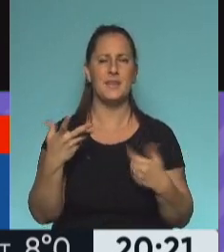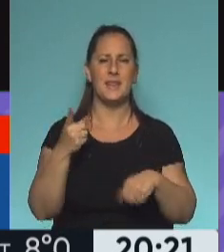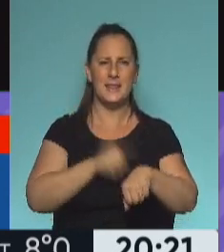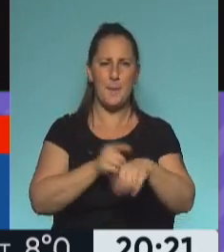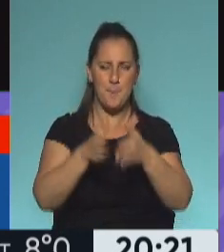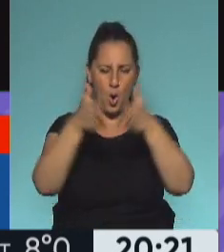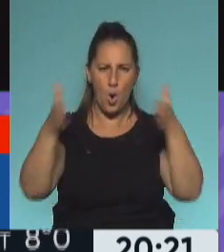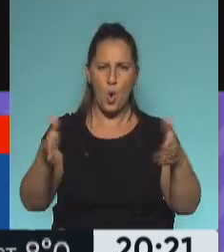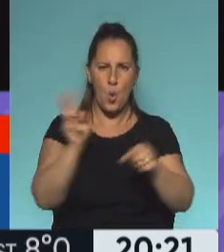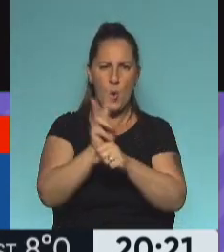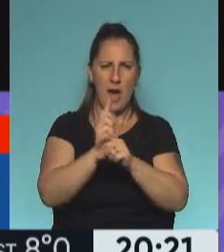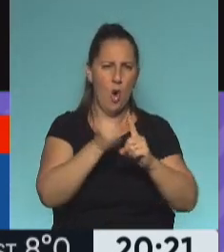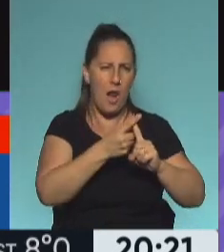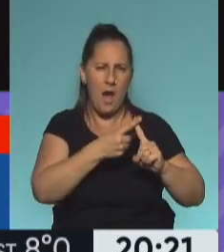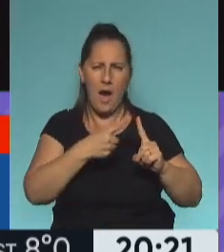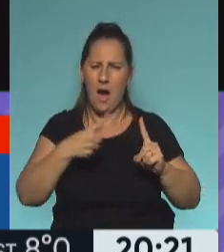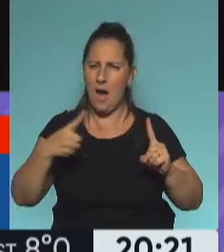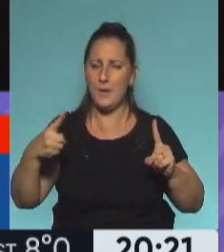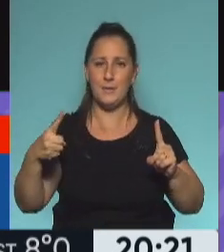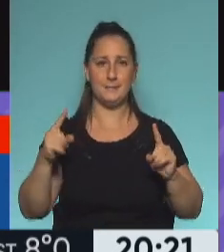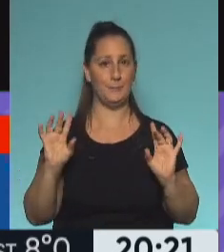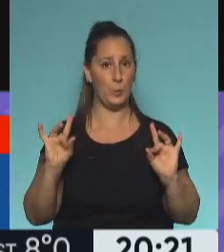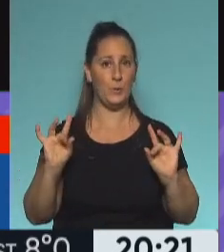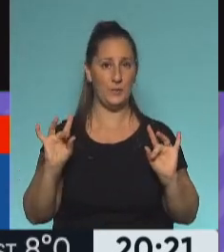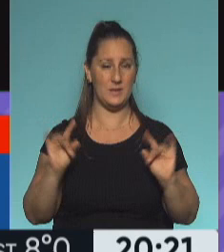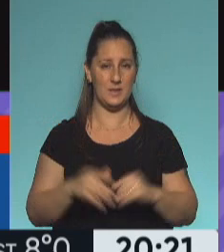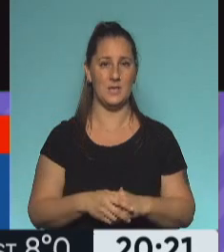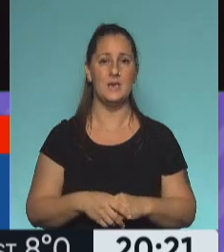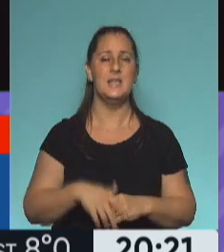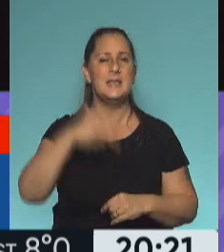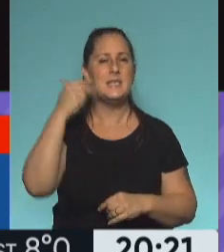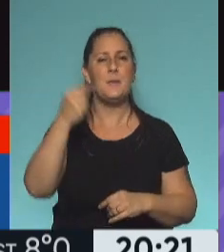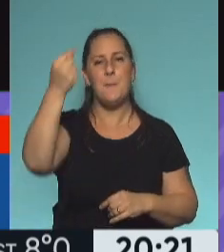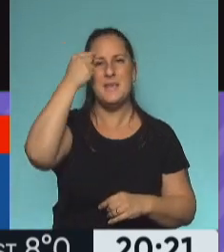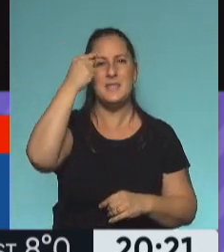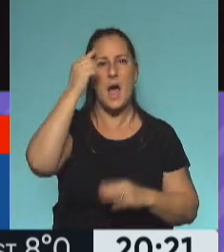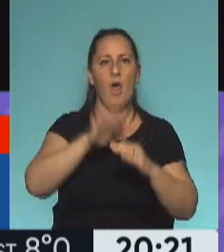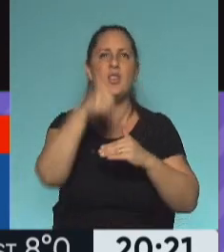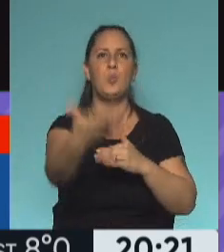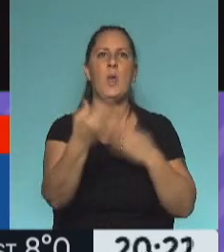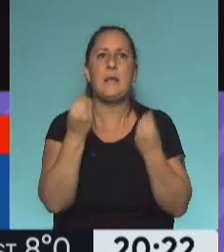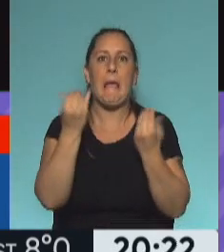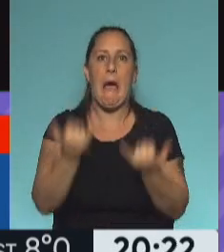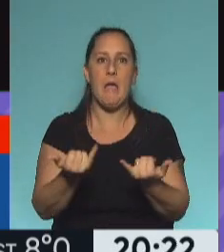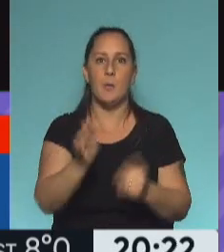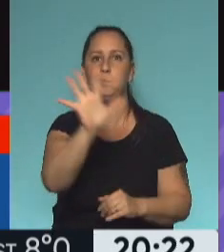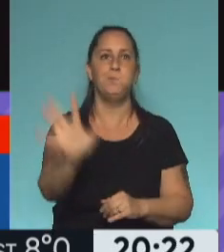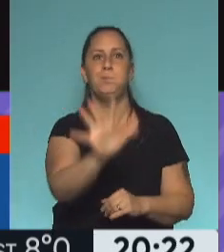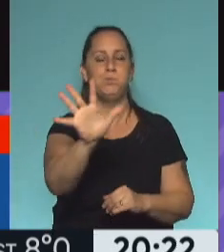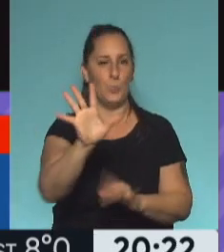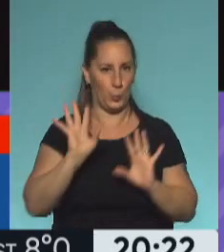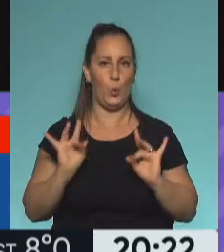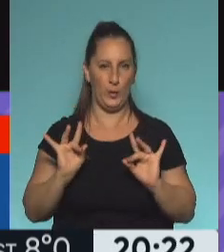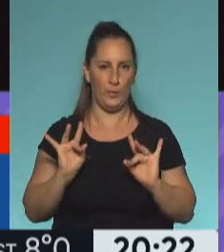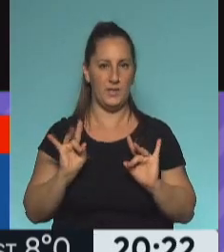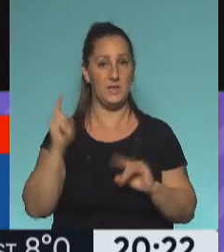de cuidado muy prolongado sin una visión de lo que pasará después. Entonces, ellos